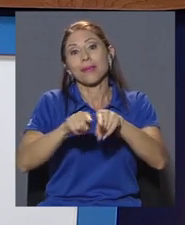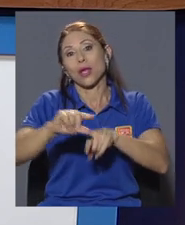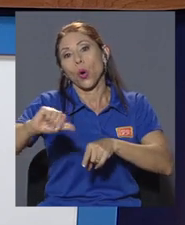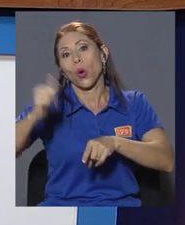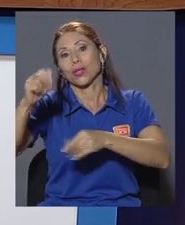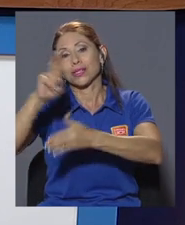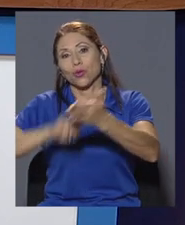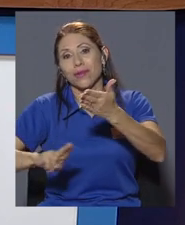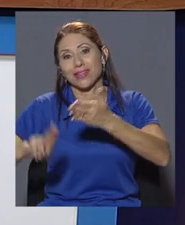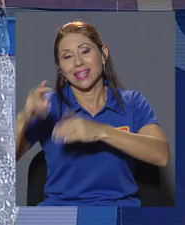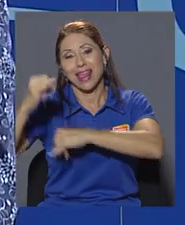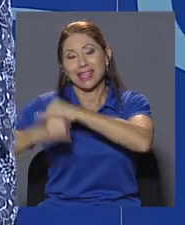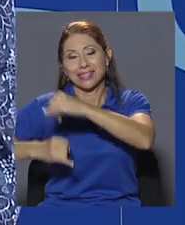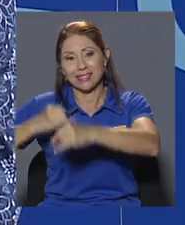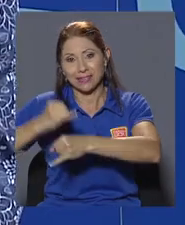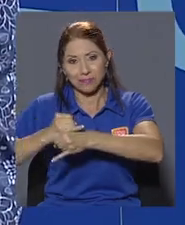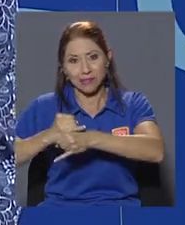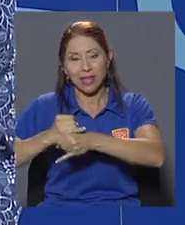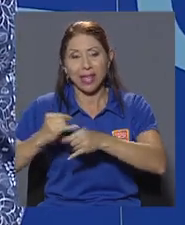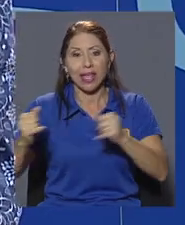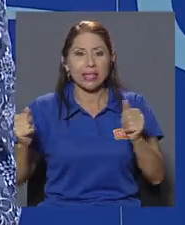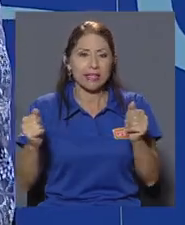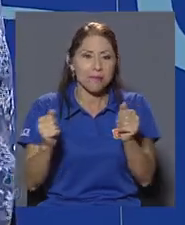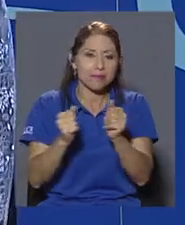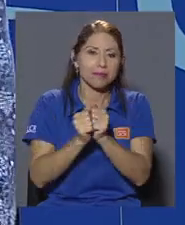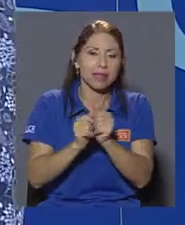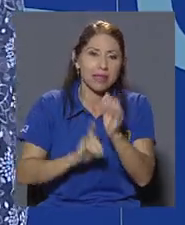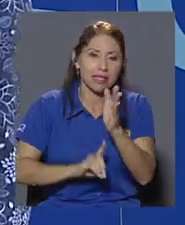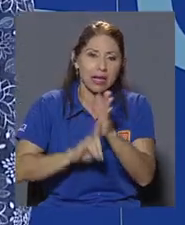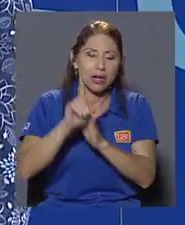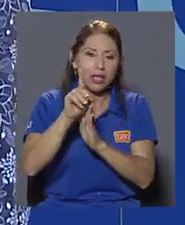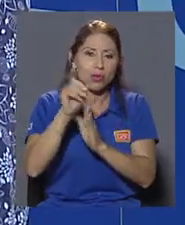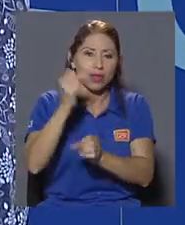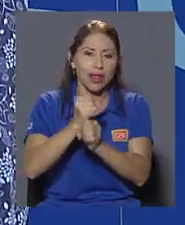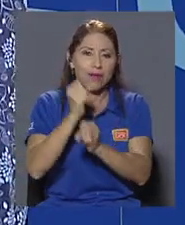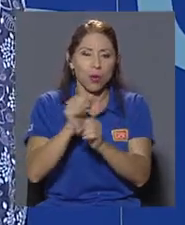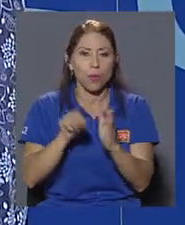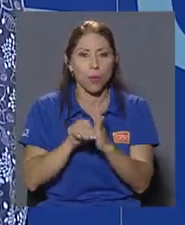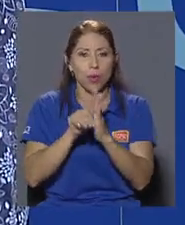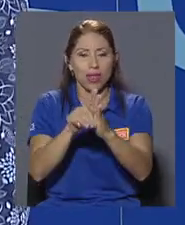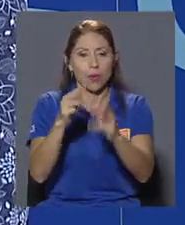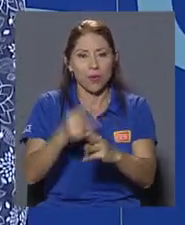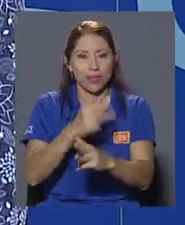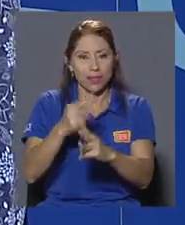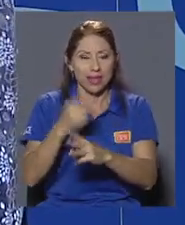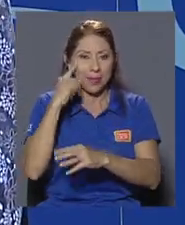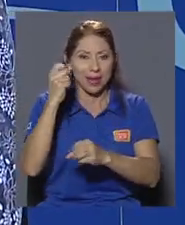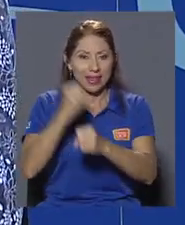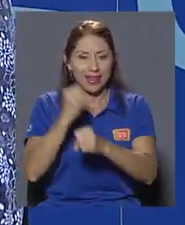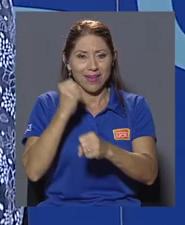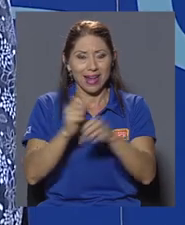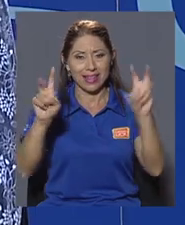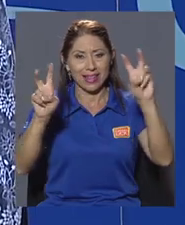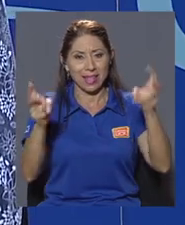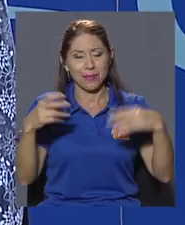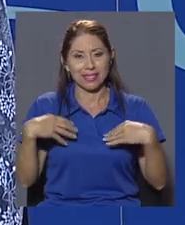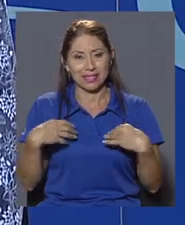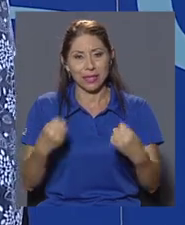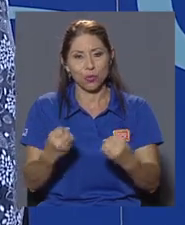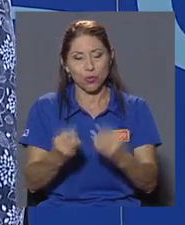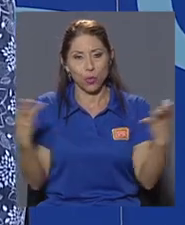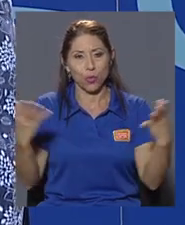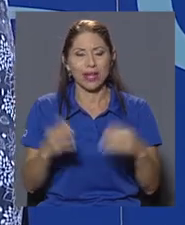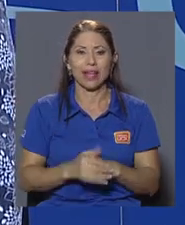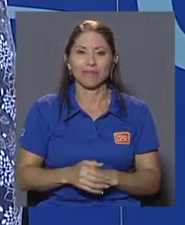fuera de costa rica están desarrollando todo un trabajo en torno a un modelo matemático para trabajar este tipo de temas de salud pública